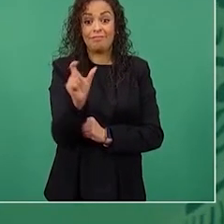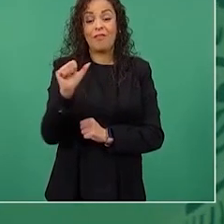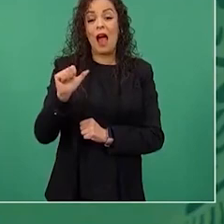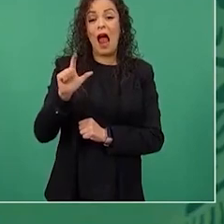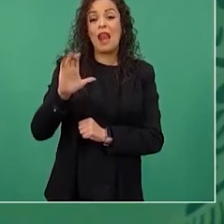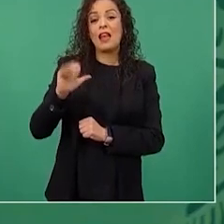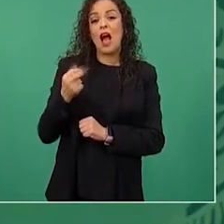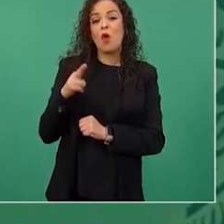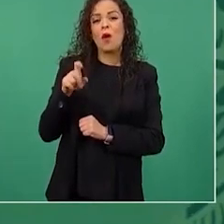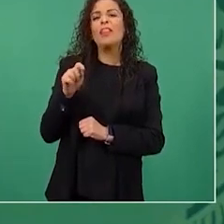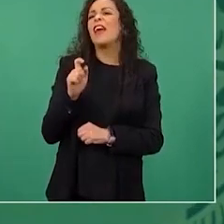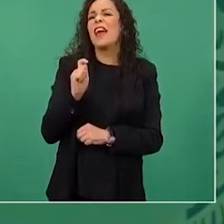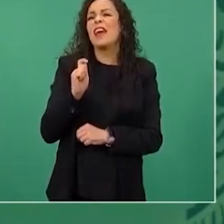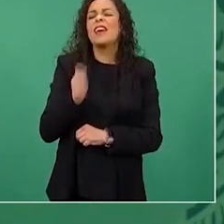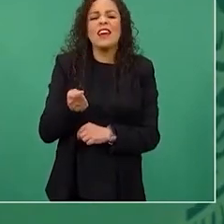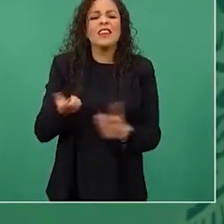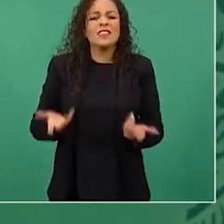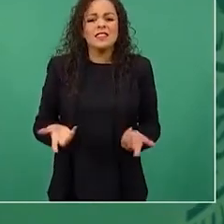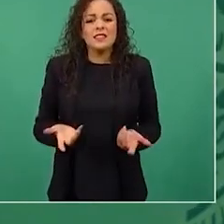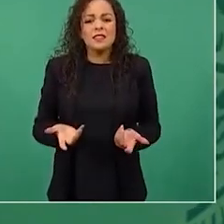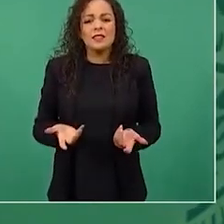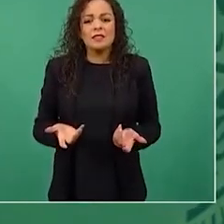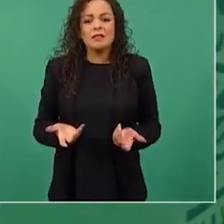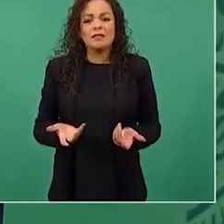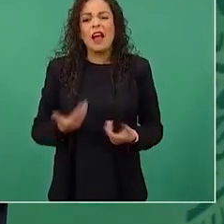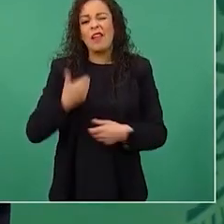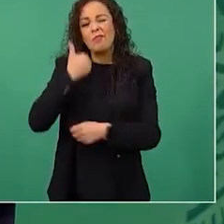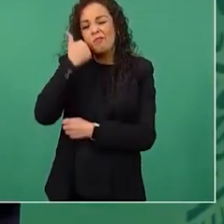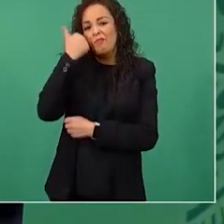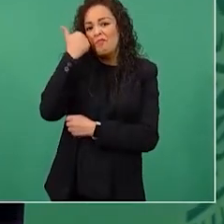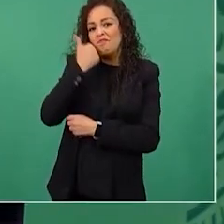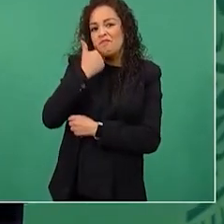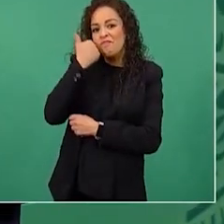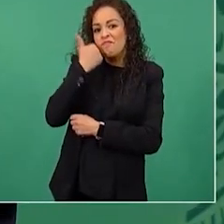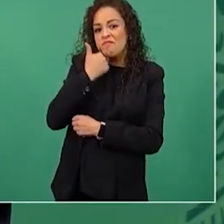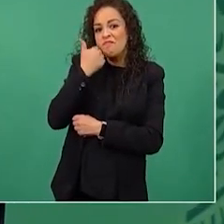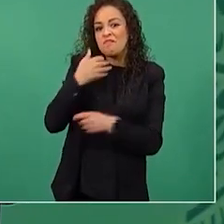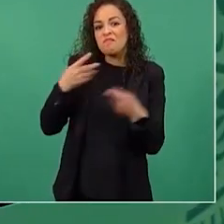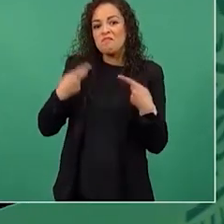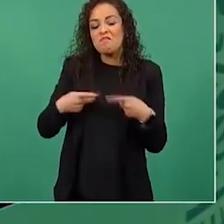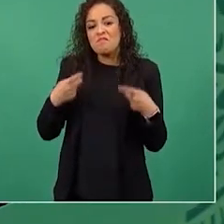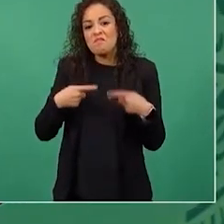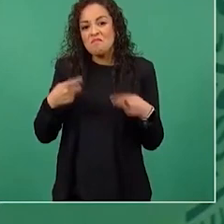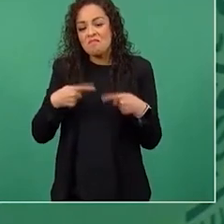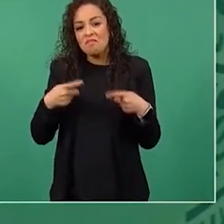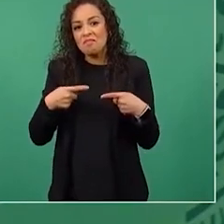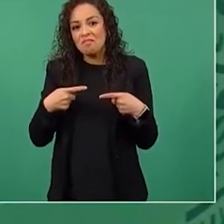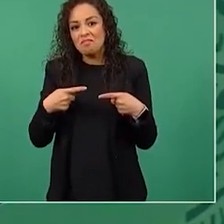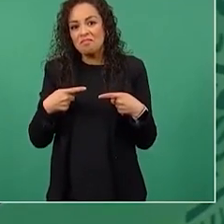Cagüete, pues es un lambiscón, un barbero,